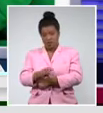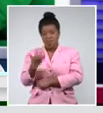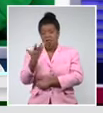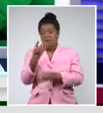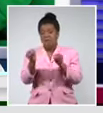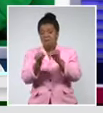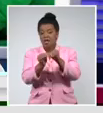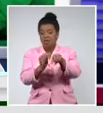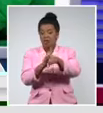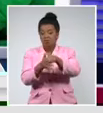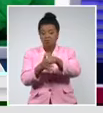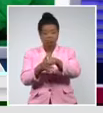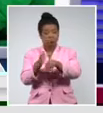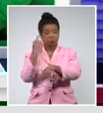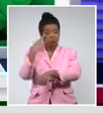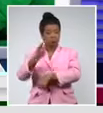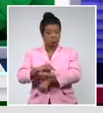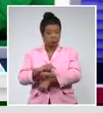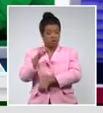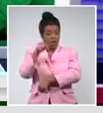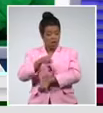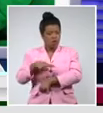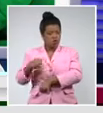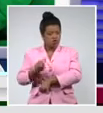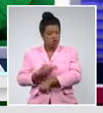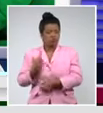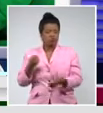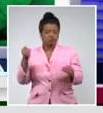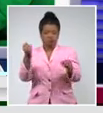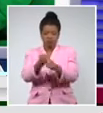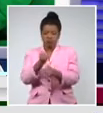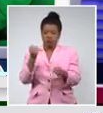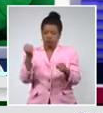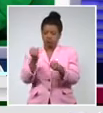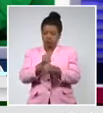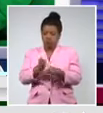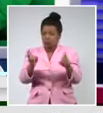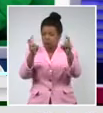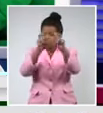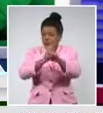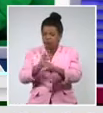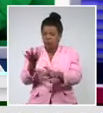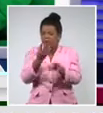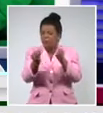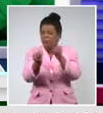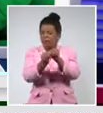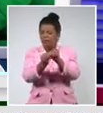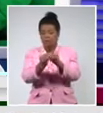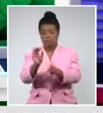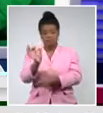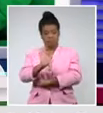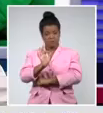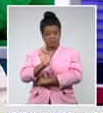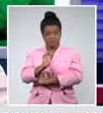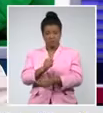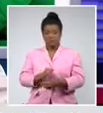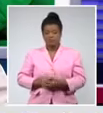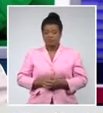diagnosticados. Como siempre digo, se trabaja hasta lograr poderla identificar.